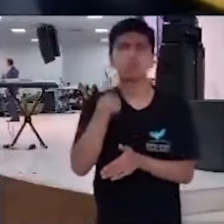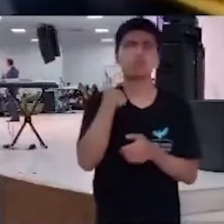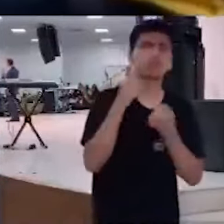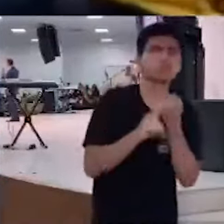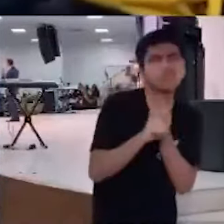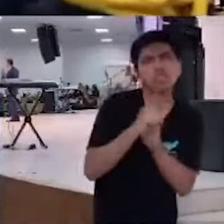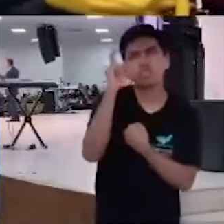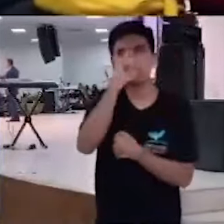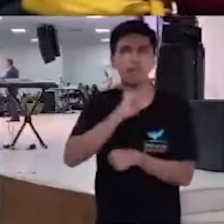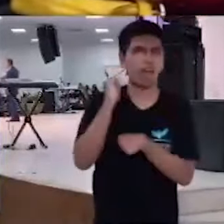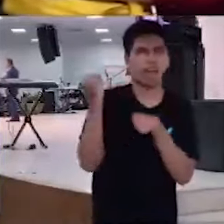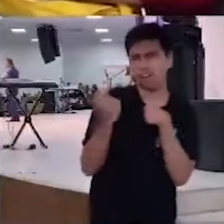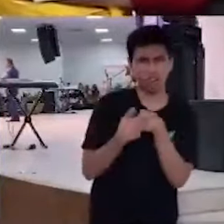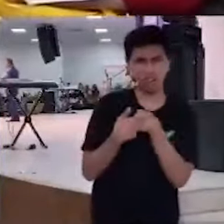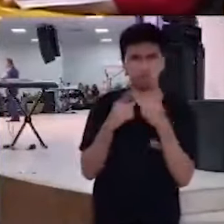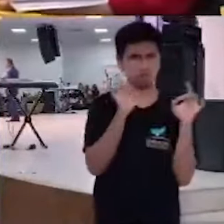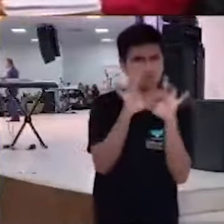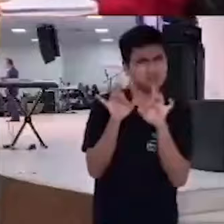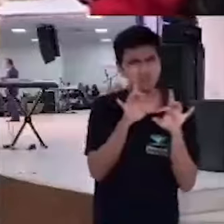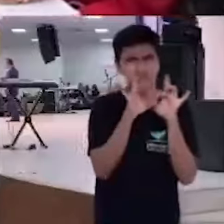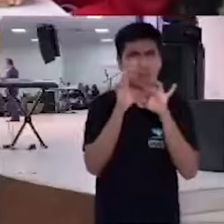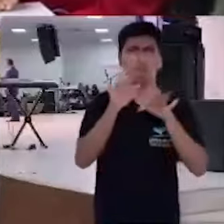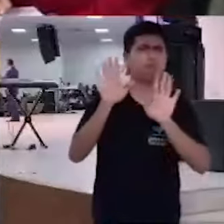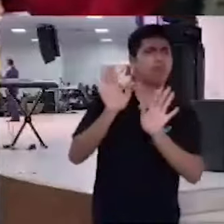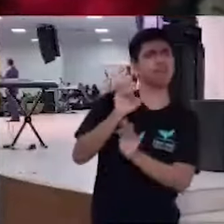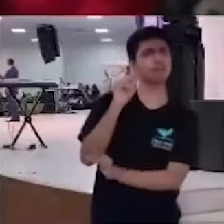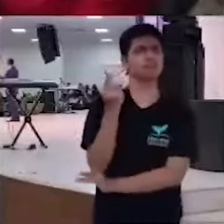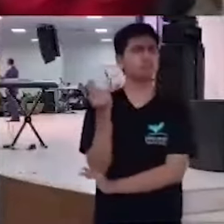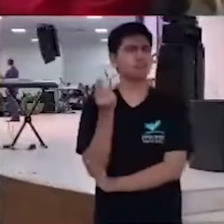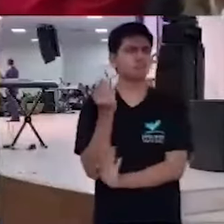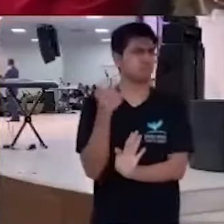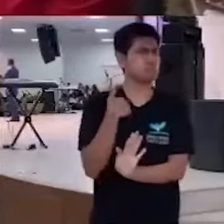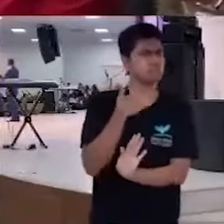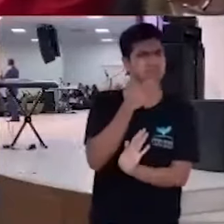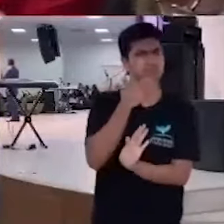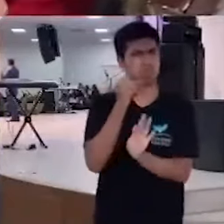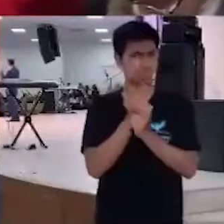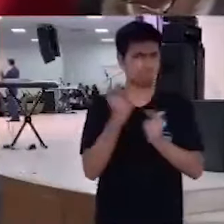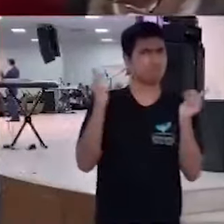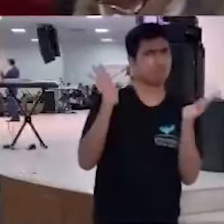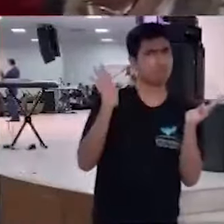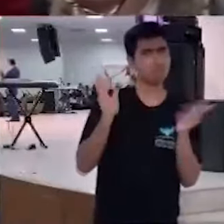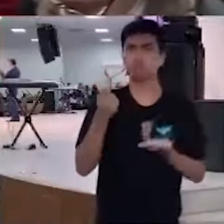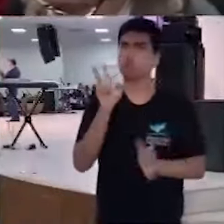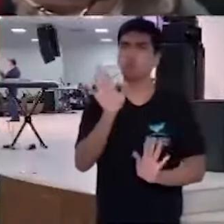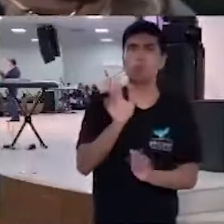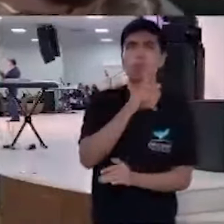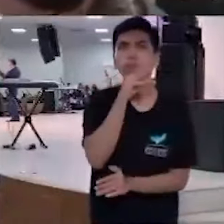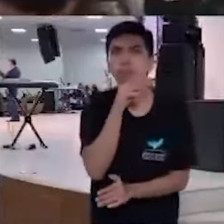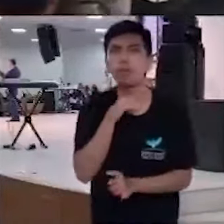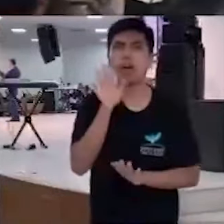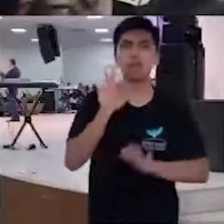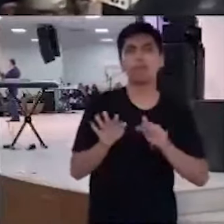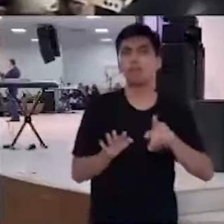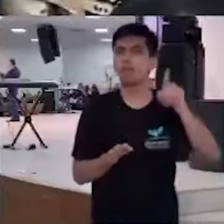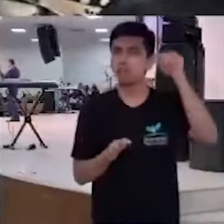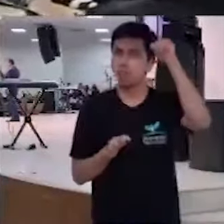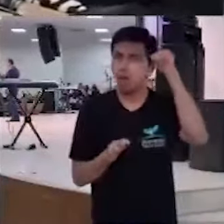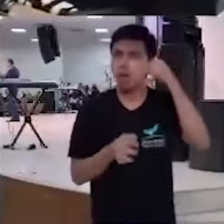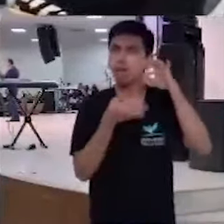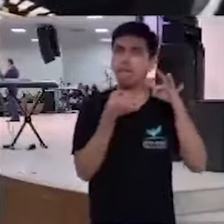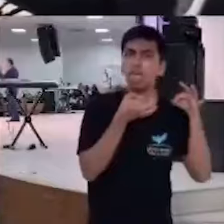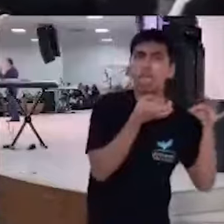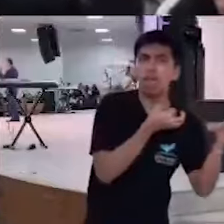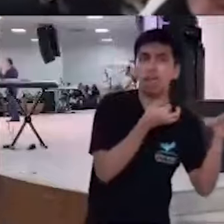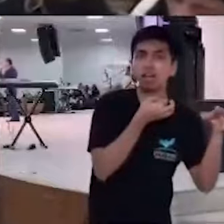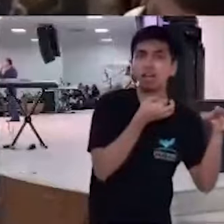cual él está al pendiente de mí cuando llega una situación o algo que se dijo de mí, él me habla y me